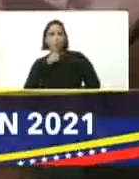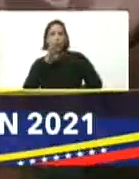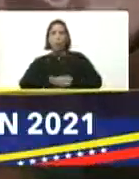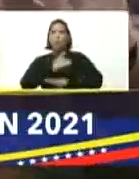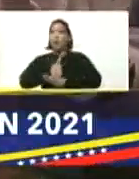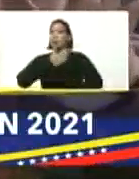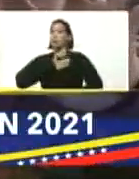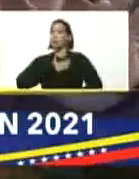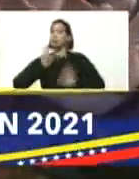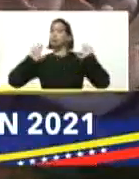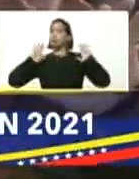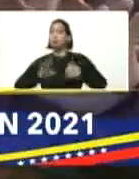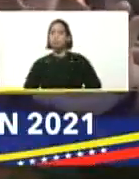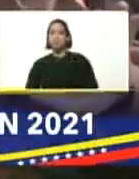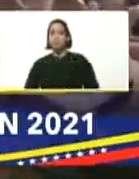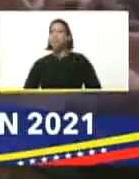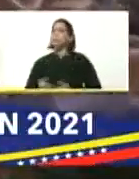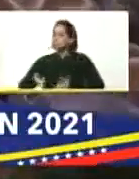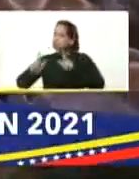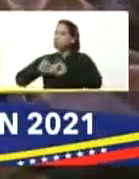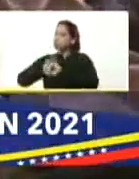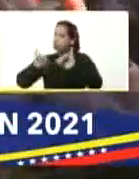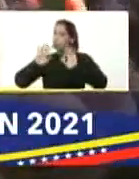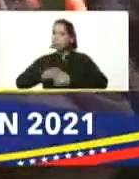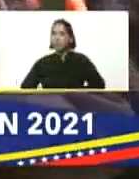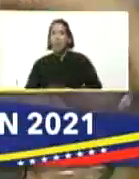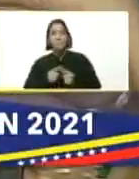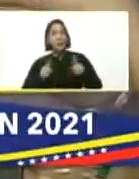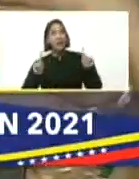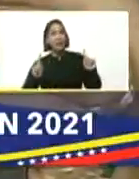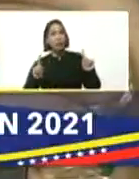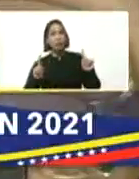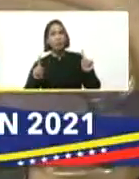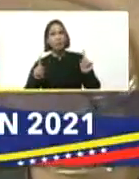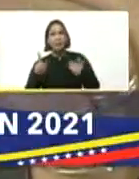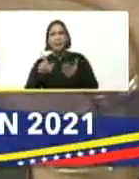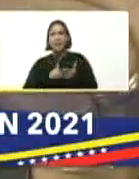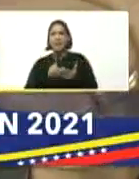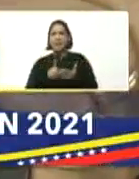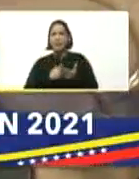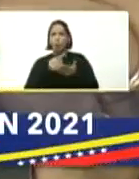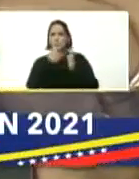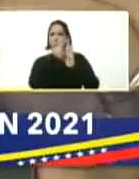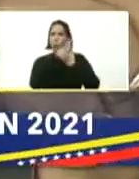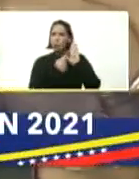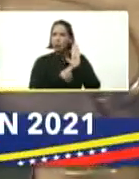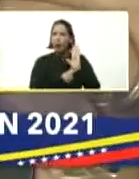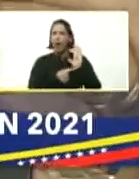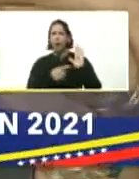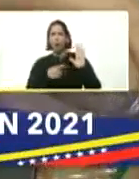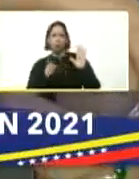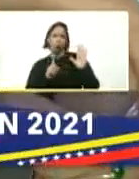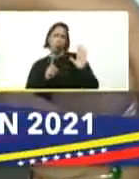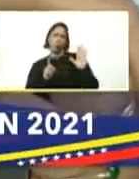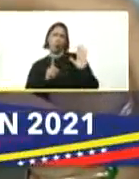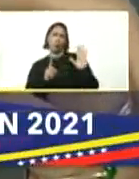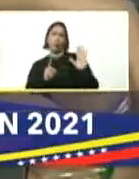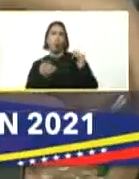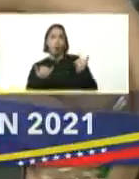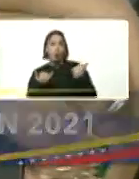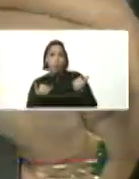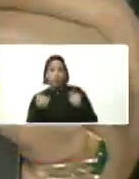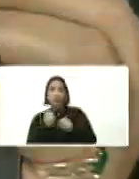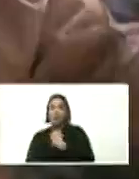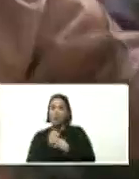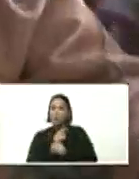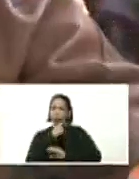yo. Así será considerado. Pero nada de un libro con una portada bonita y el libro malo. No, no, no, esto es una obra